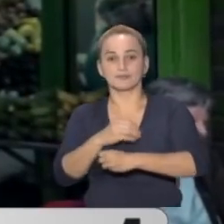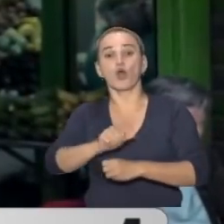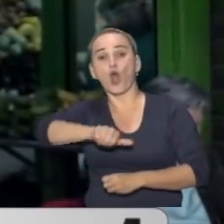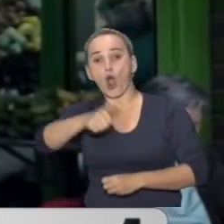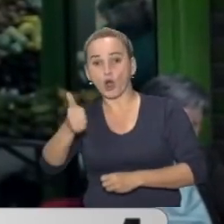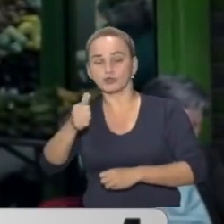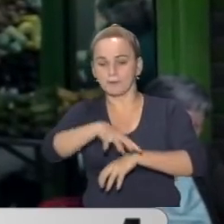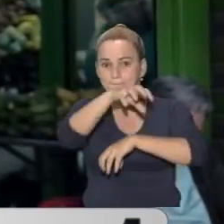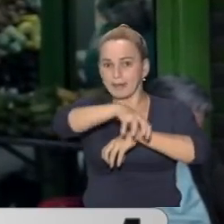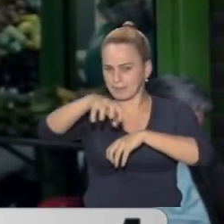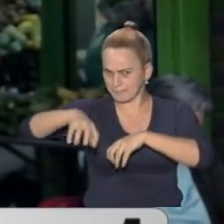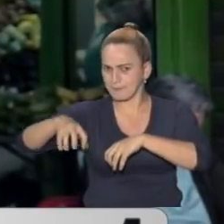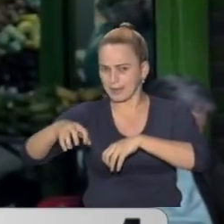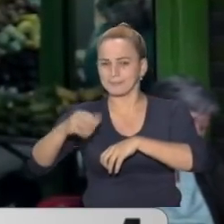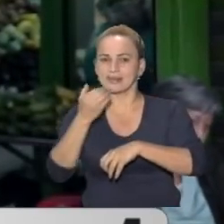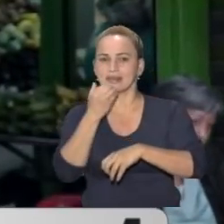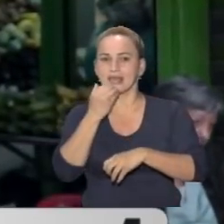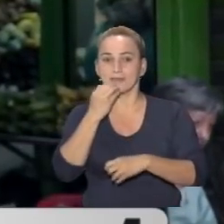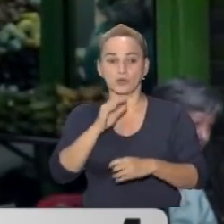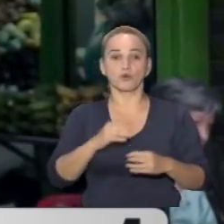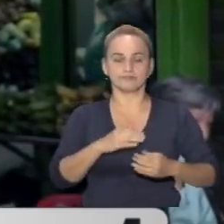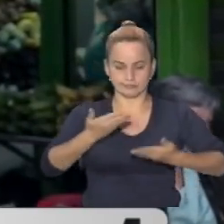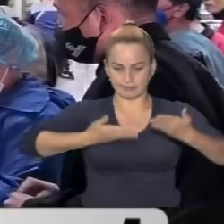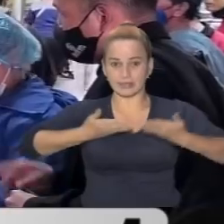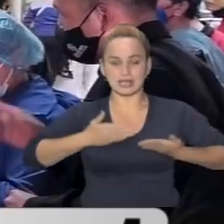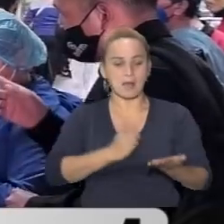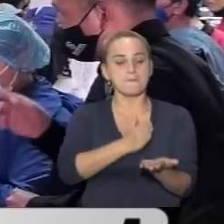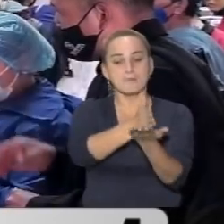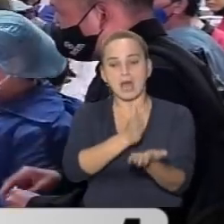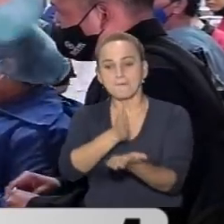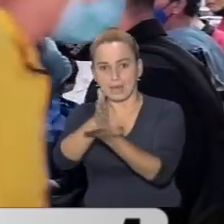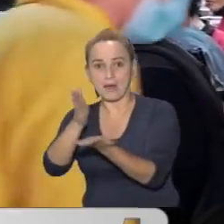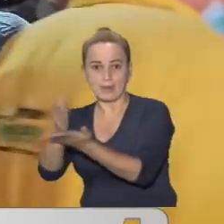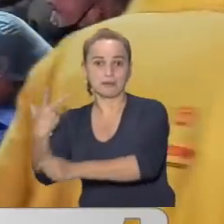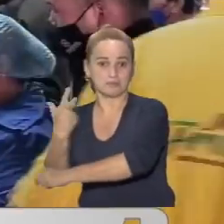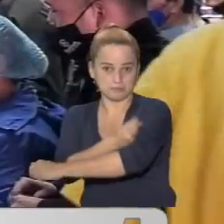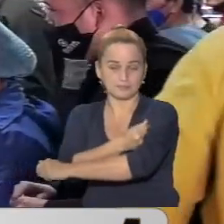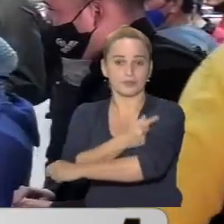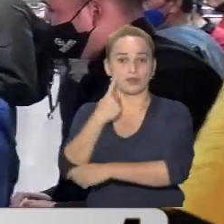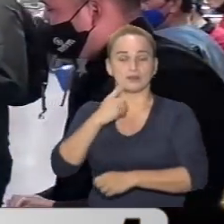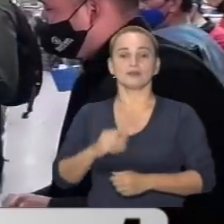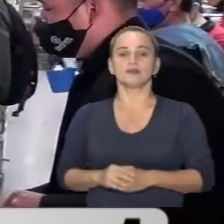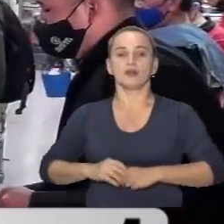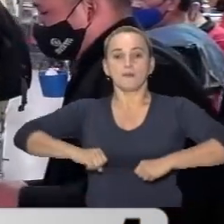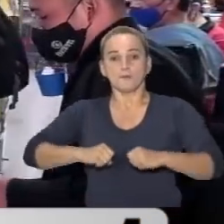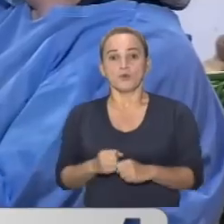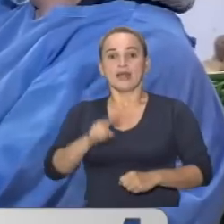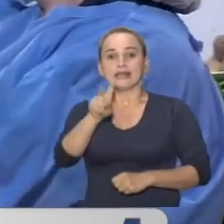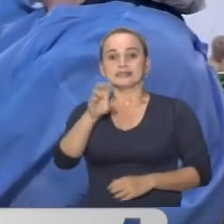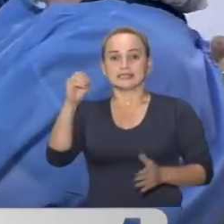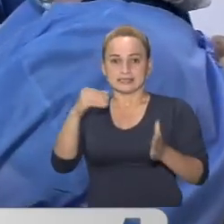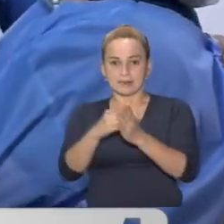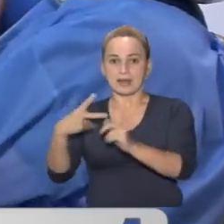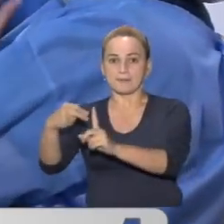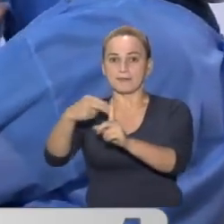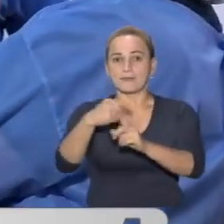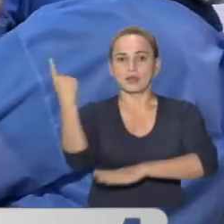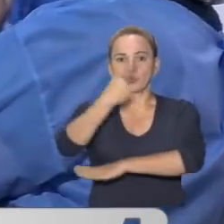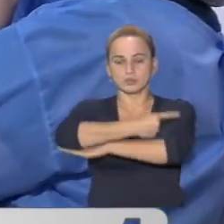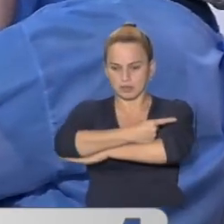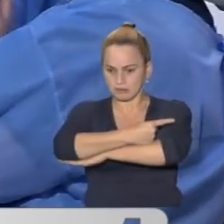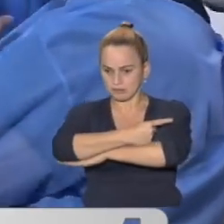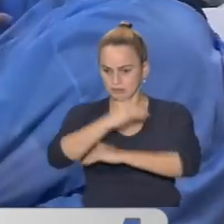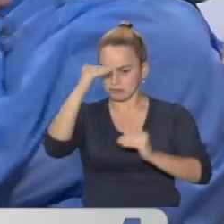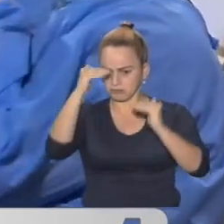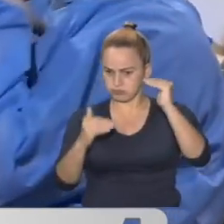puntos móviles pasando puesto por puesto. La capital puede aplicar 70.000 dosis diarias, sin embargo ese número bajó